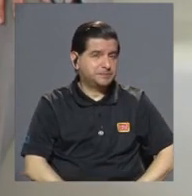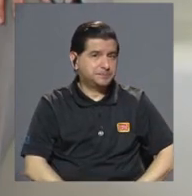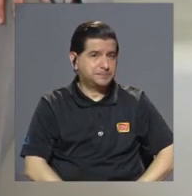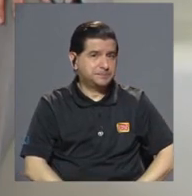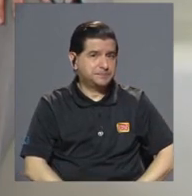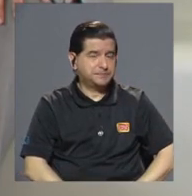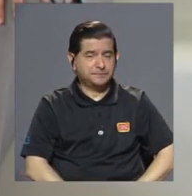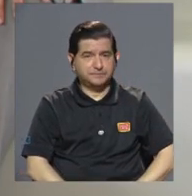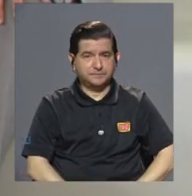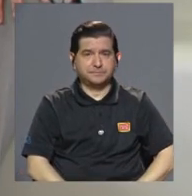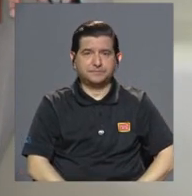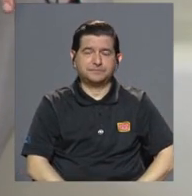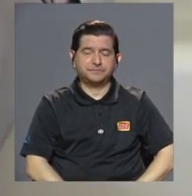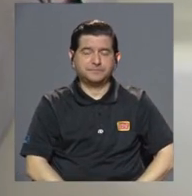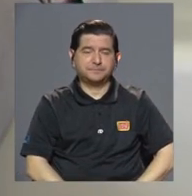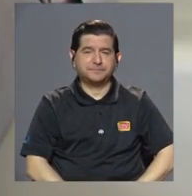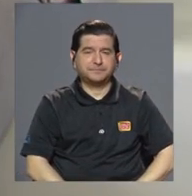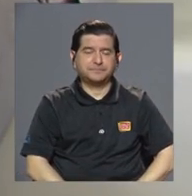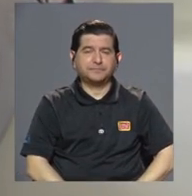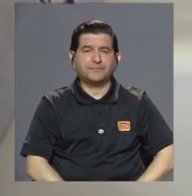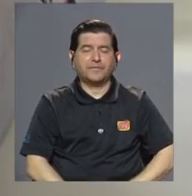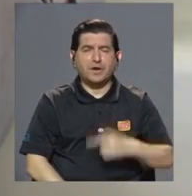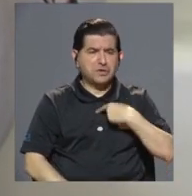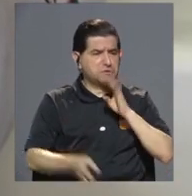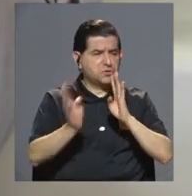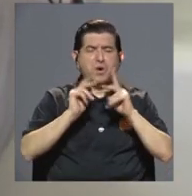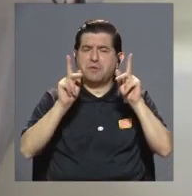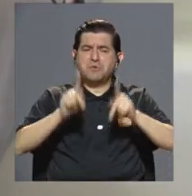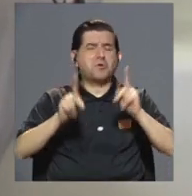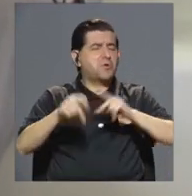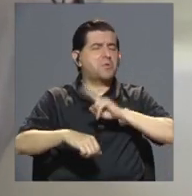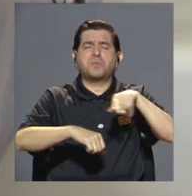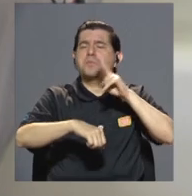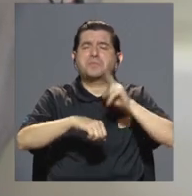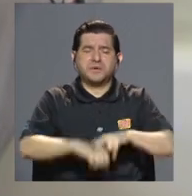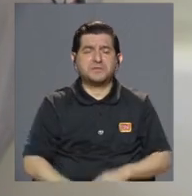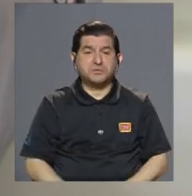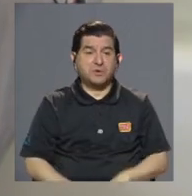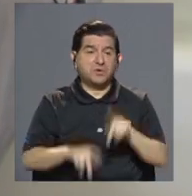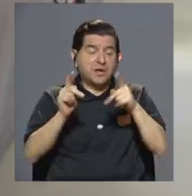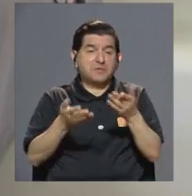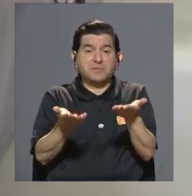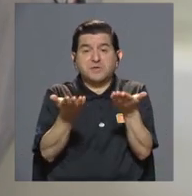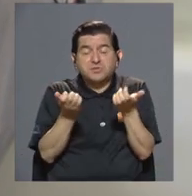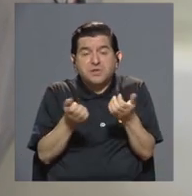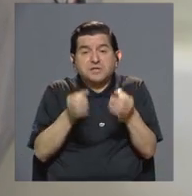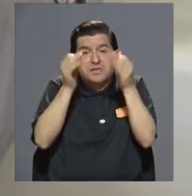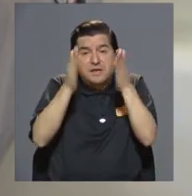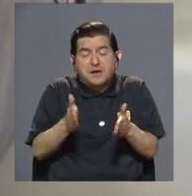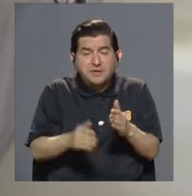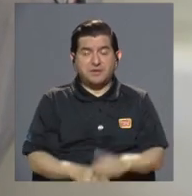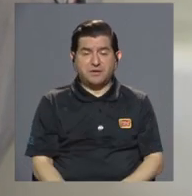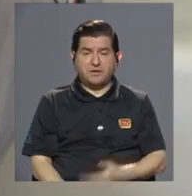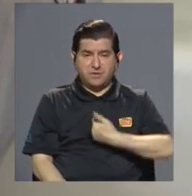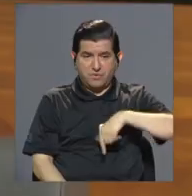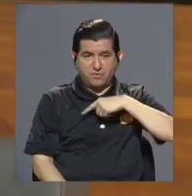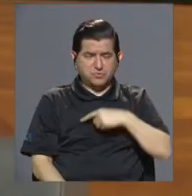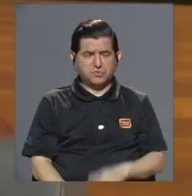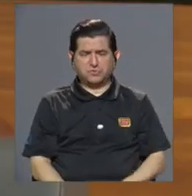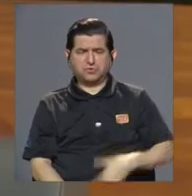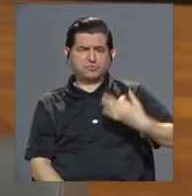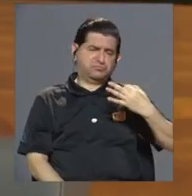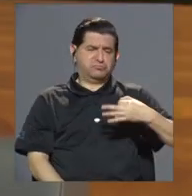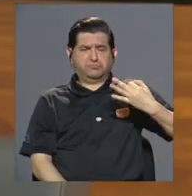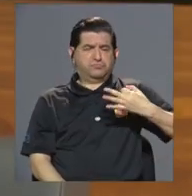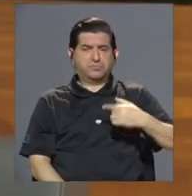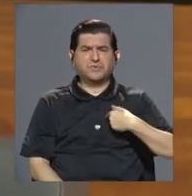Don Jaime. Coloquialmente hablando. Yo hablo como la gente. Tal vez la gente espera que los magistrados seamos magistrables.